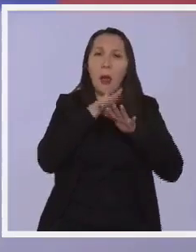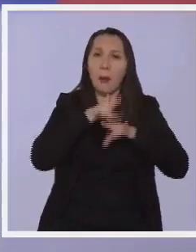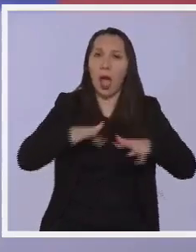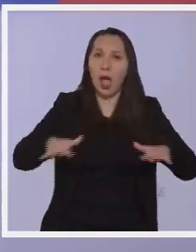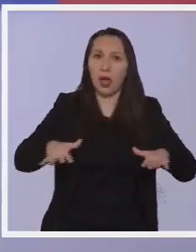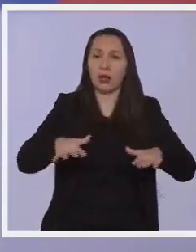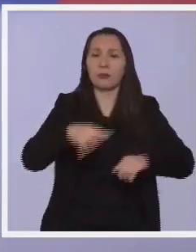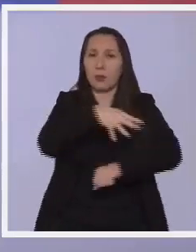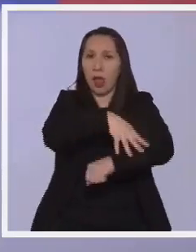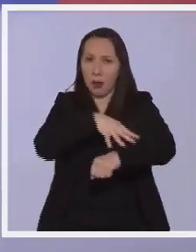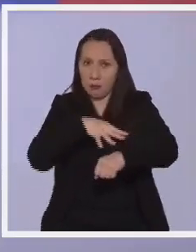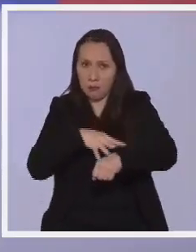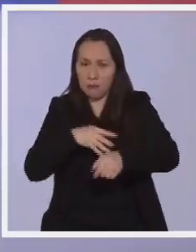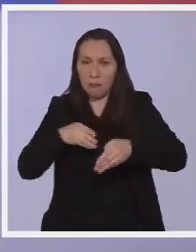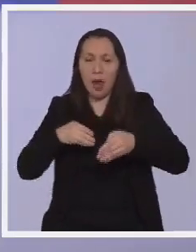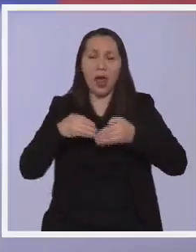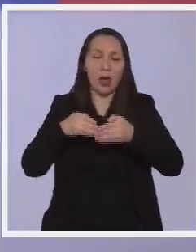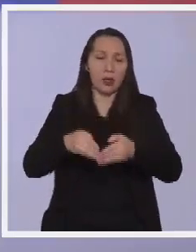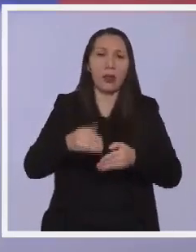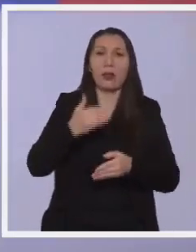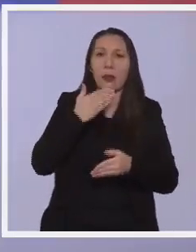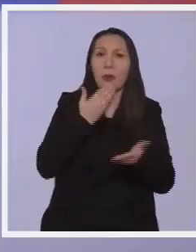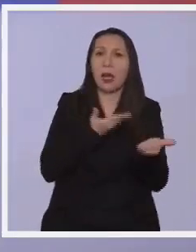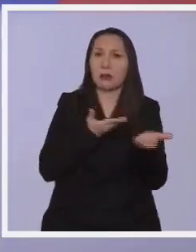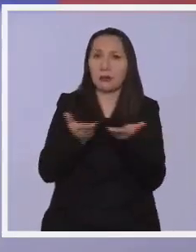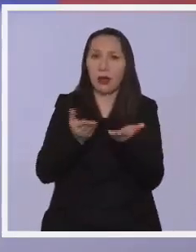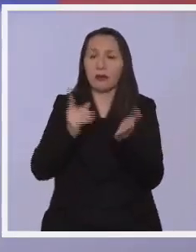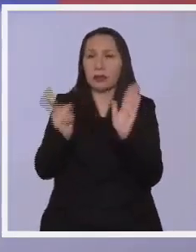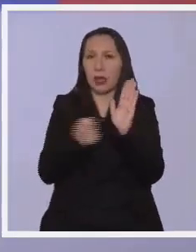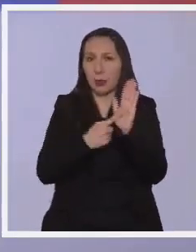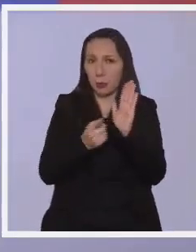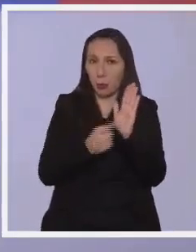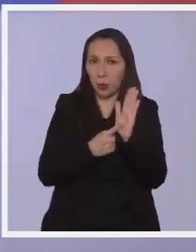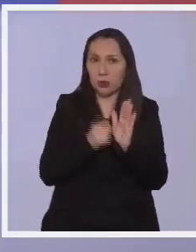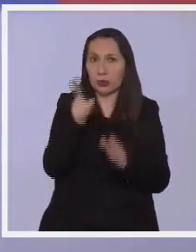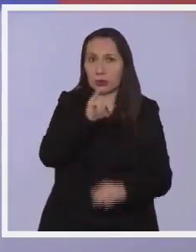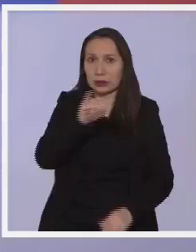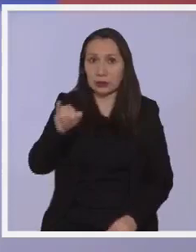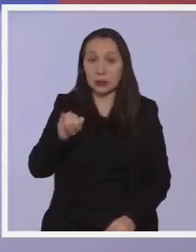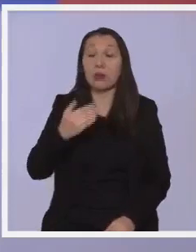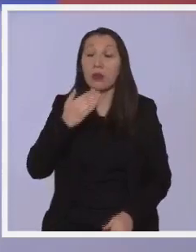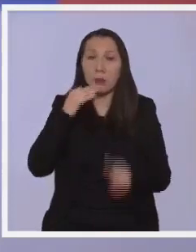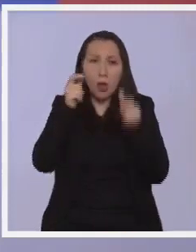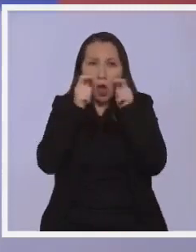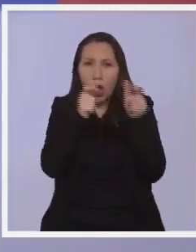la Armada, es también Servicio de Impuestos Internos, es también la Aduana,